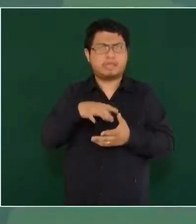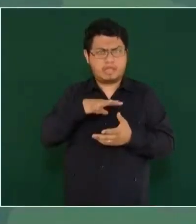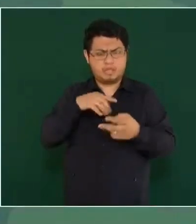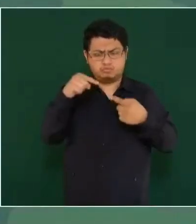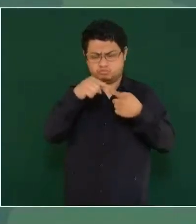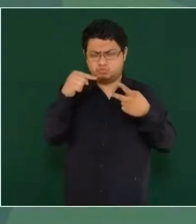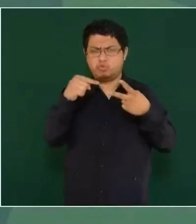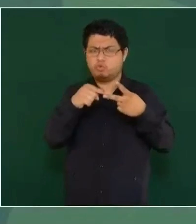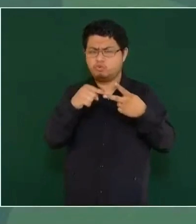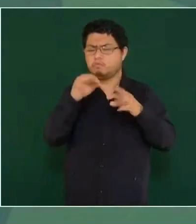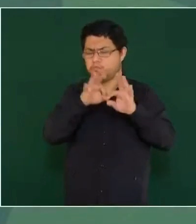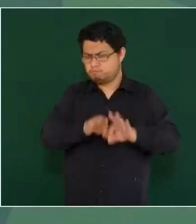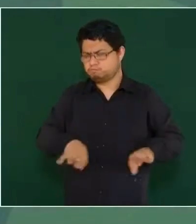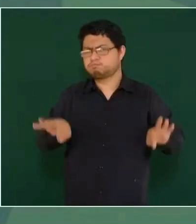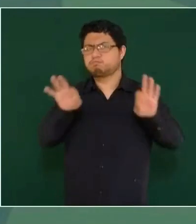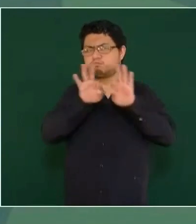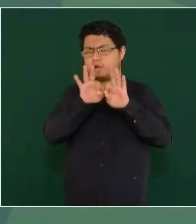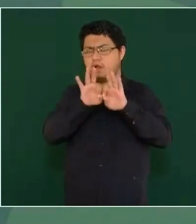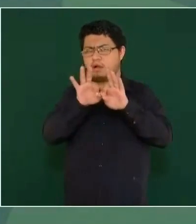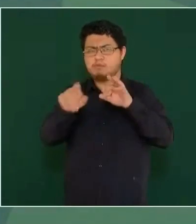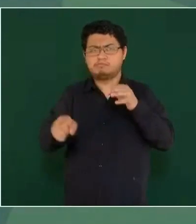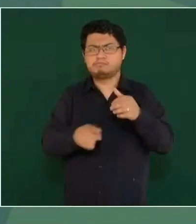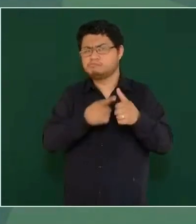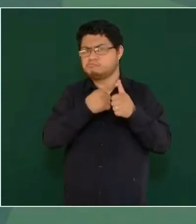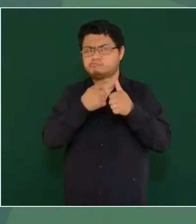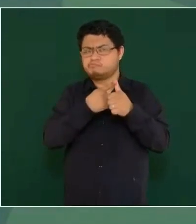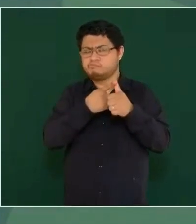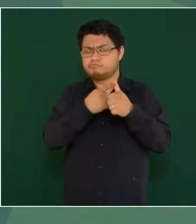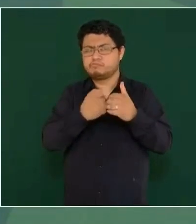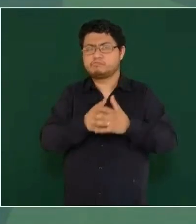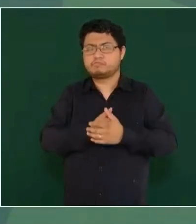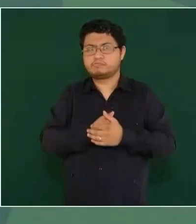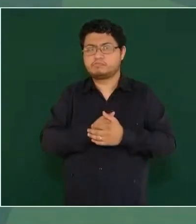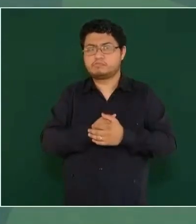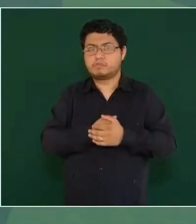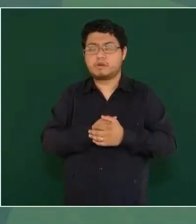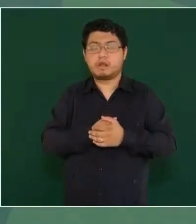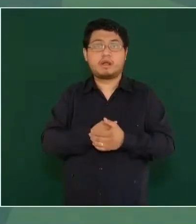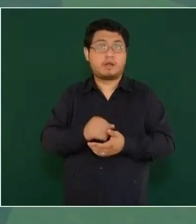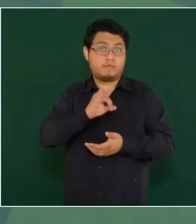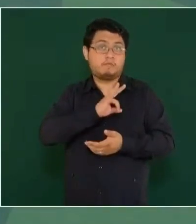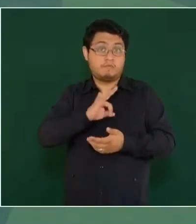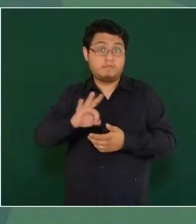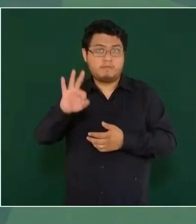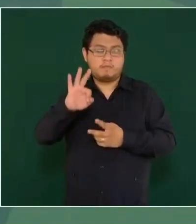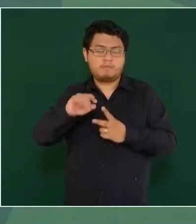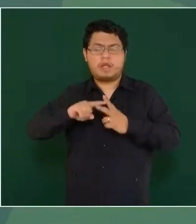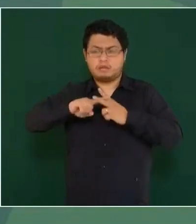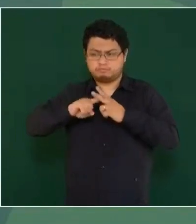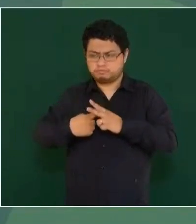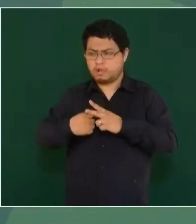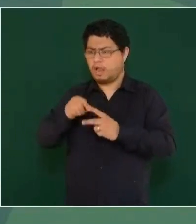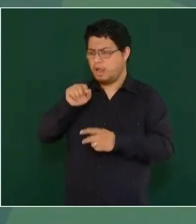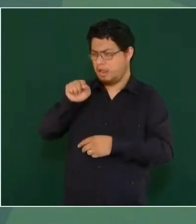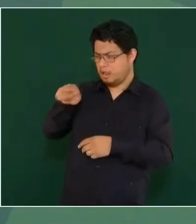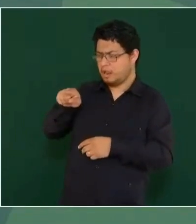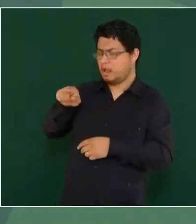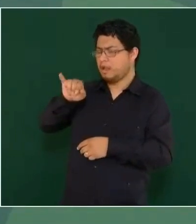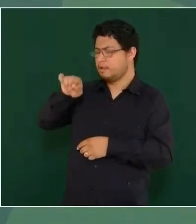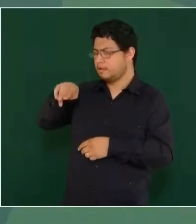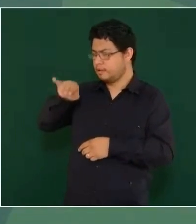importantes una el que se pueda llevar a cabo en el INE un